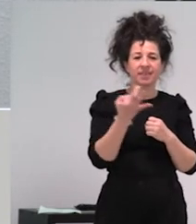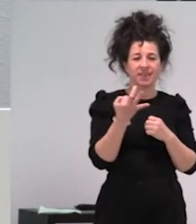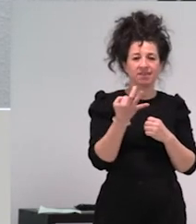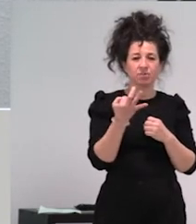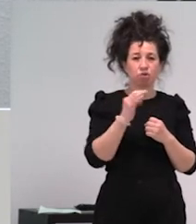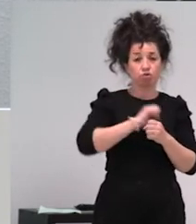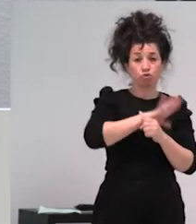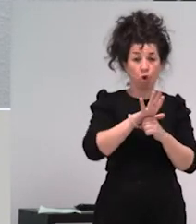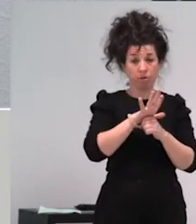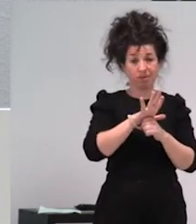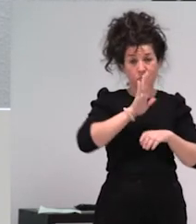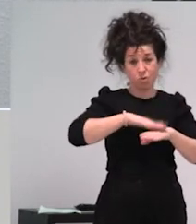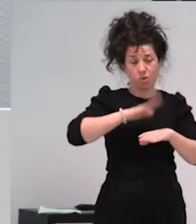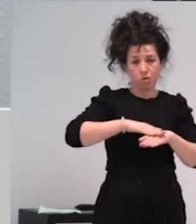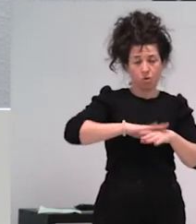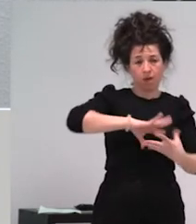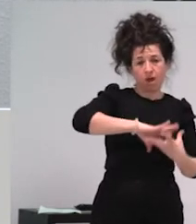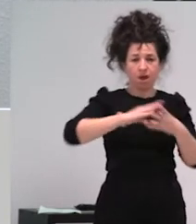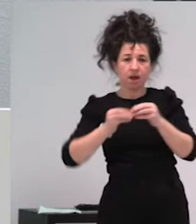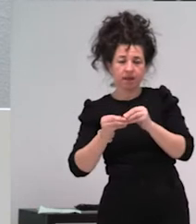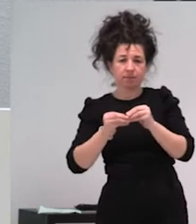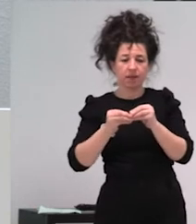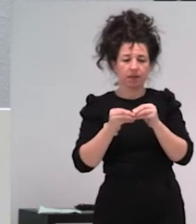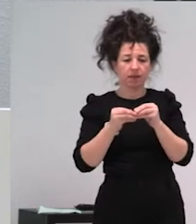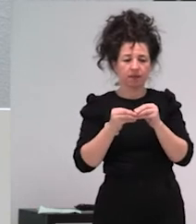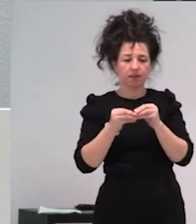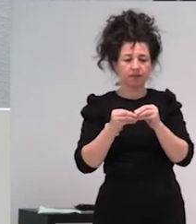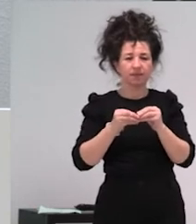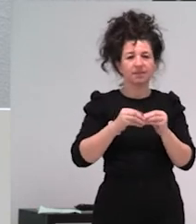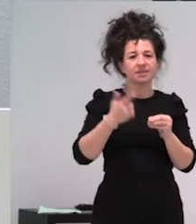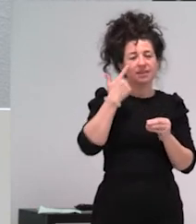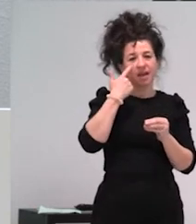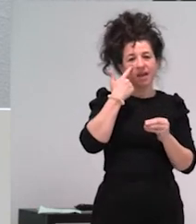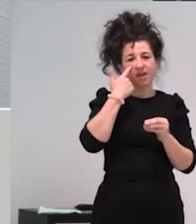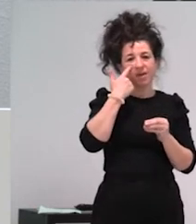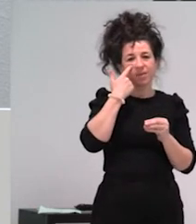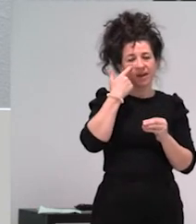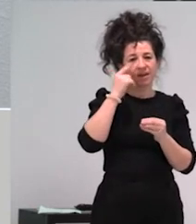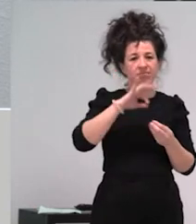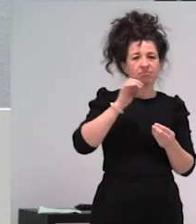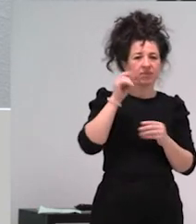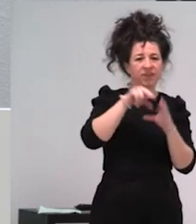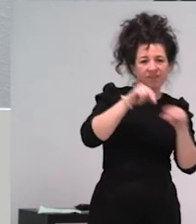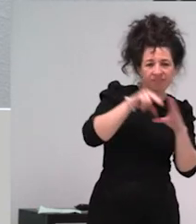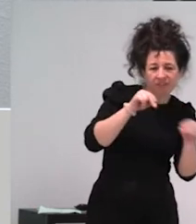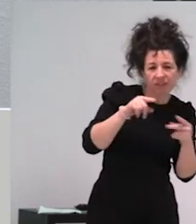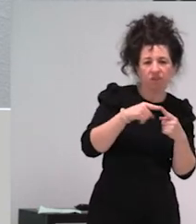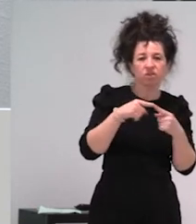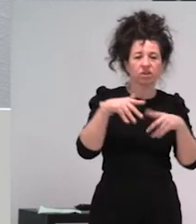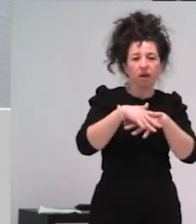la situación sanitaria, entonces pues hicimos contenido por redes sociales, con vídeos